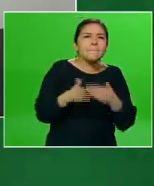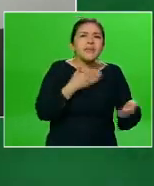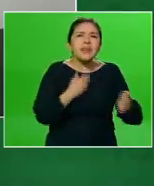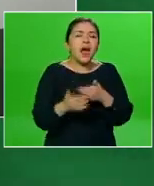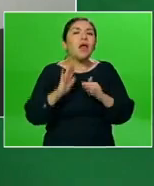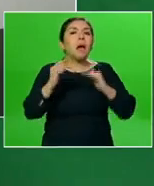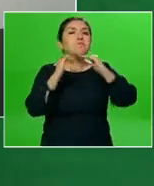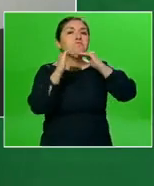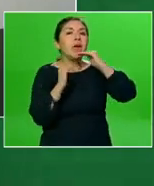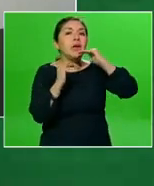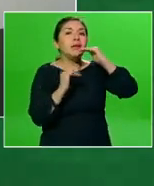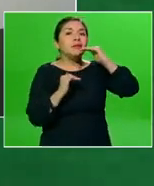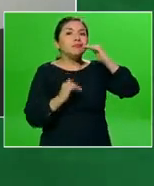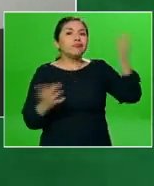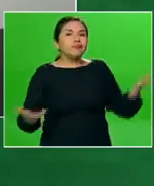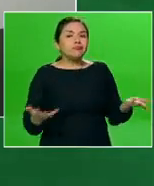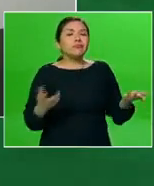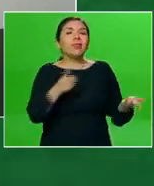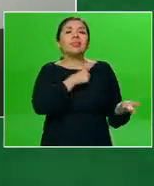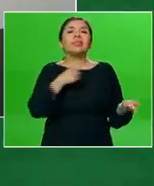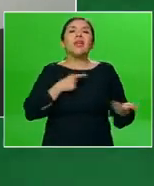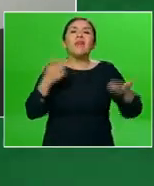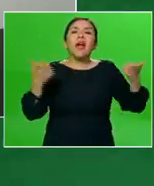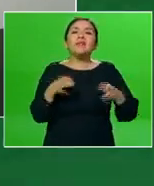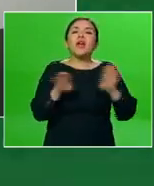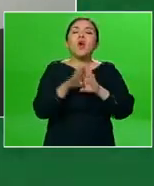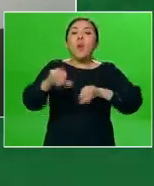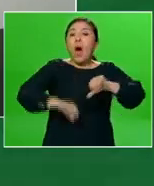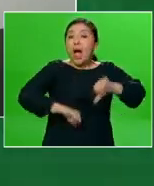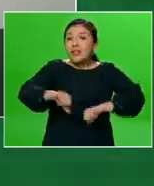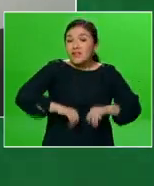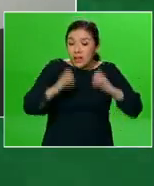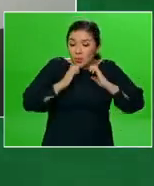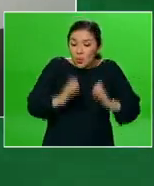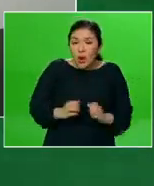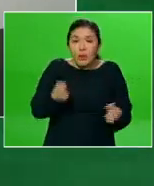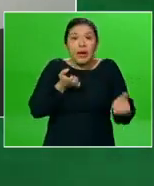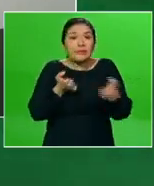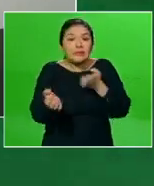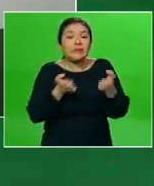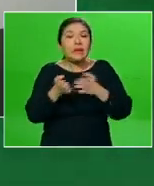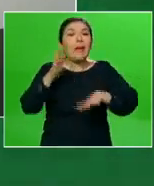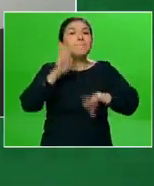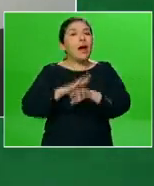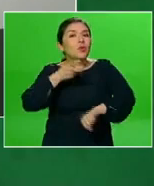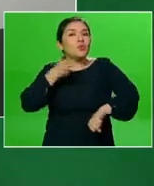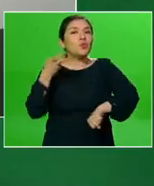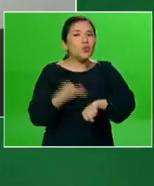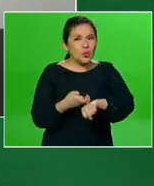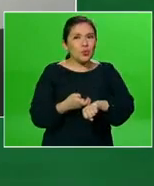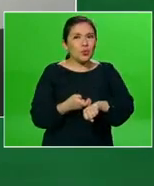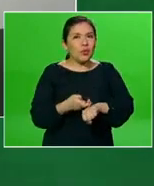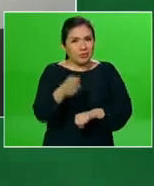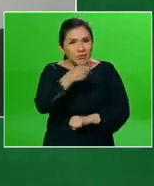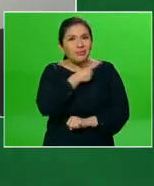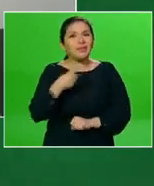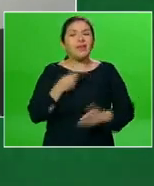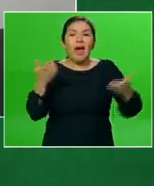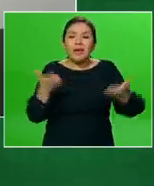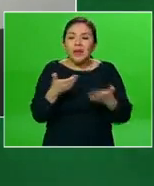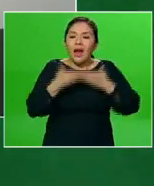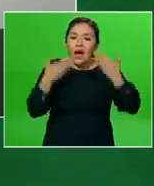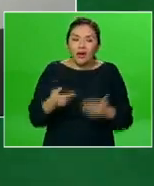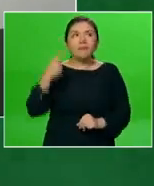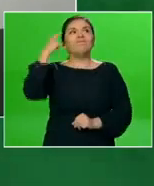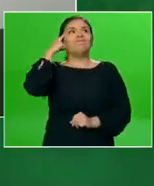significa que tenemos que practicar lo que llamamos actividad física intencional es decir tenemos nosotros ahora que son